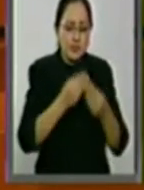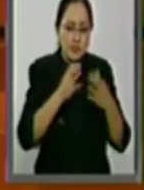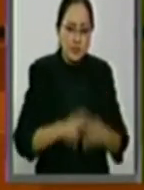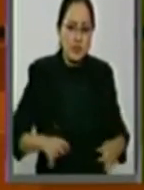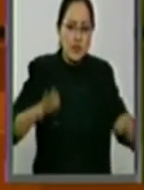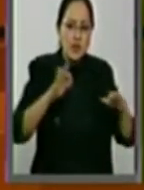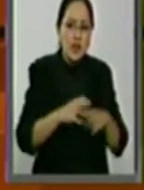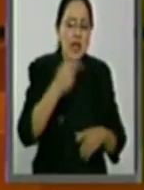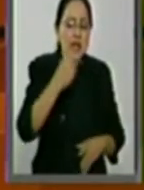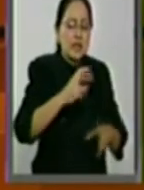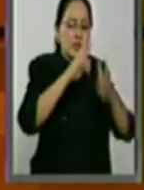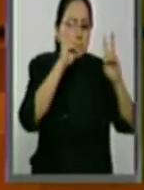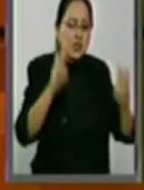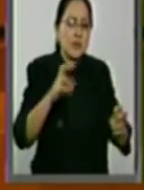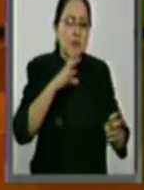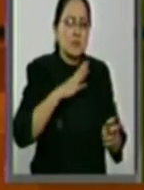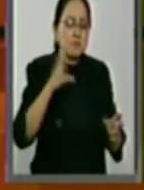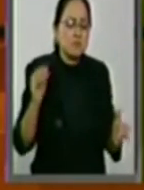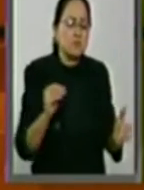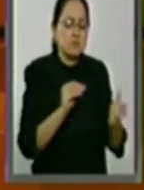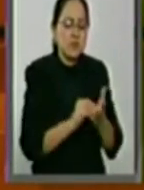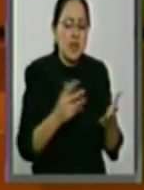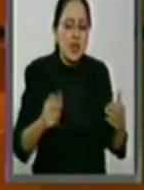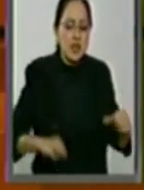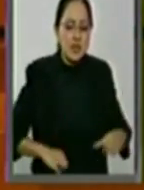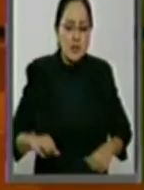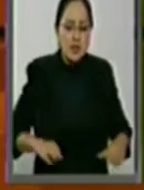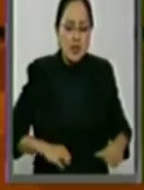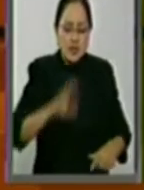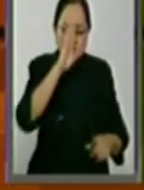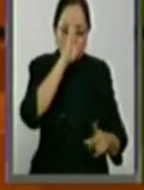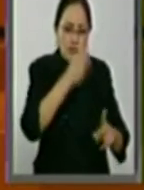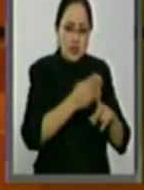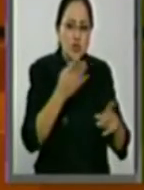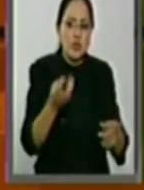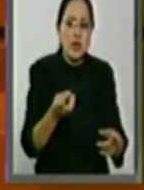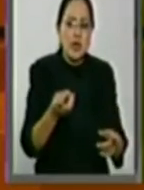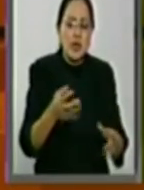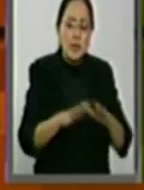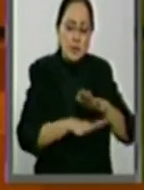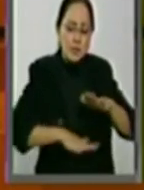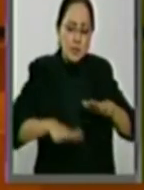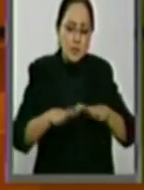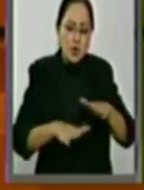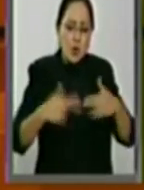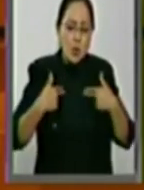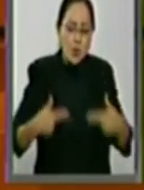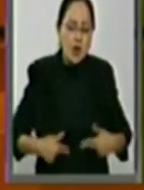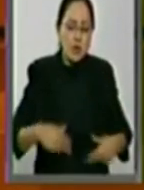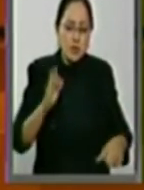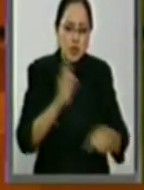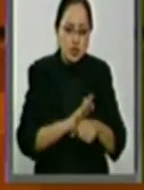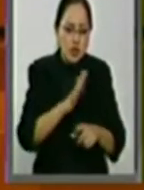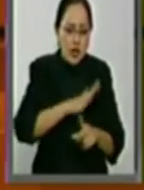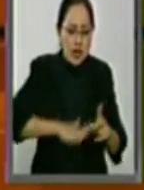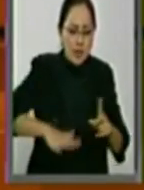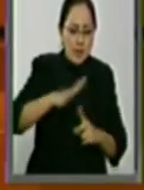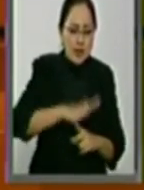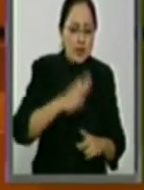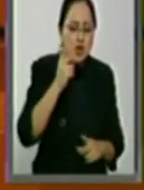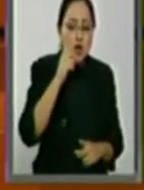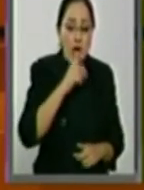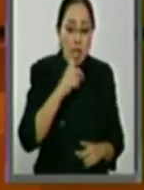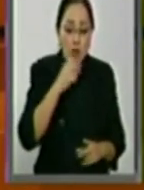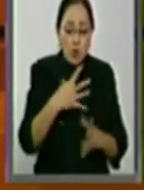estos temas, para acordar acciones en materia de asentamientos humanos, de protección al ambiente, por supuesto de agua y